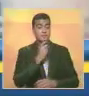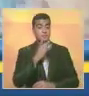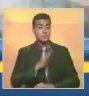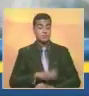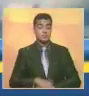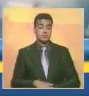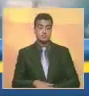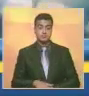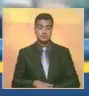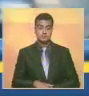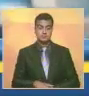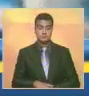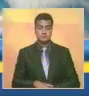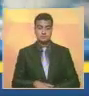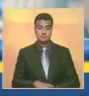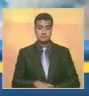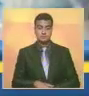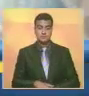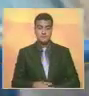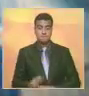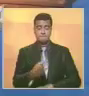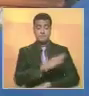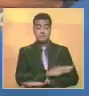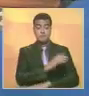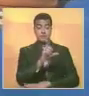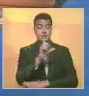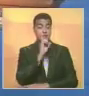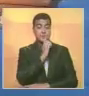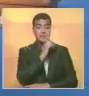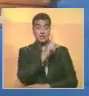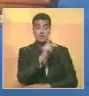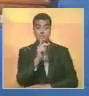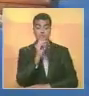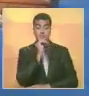de los funcionarios policiales. En Barquisimeto, estado Lara, Lirio Pérez, Noticiero Venevisión.